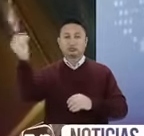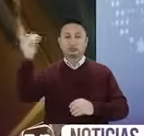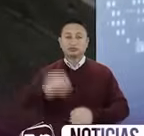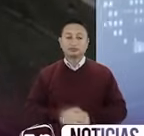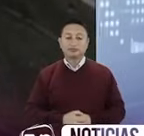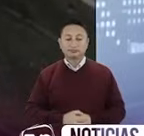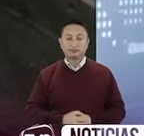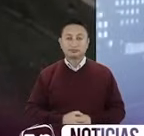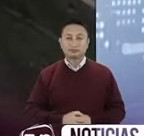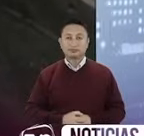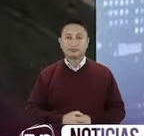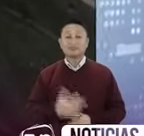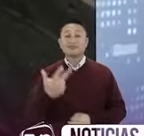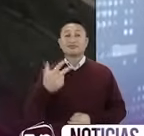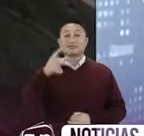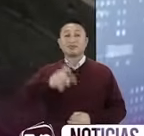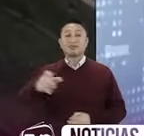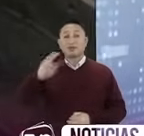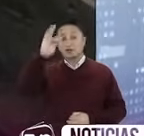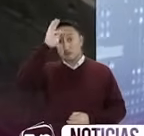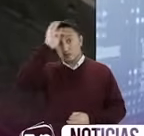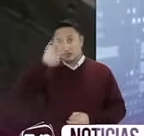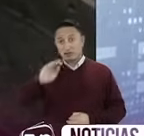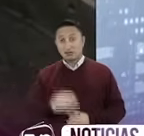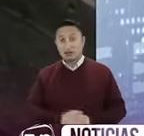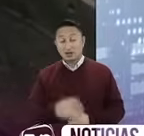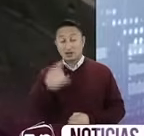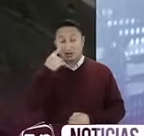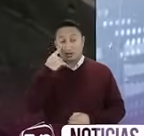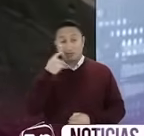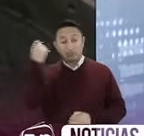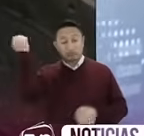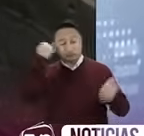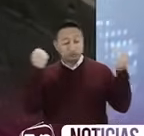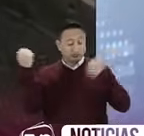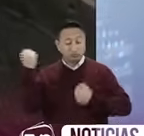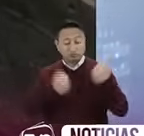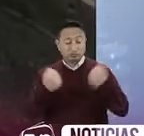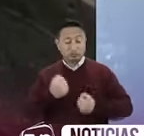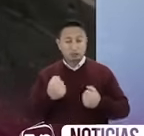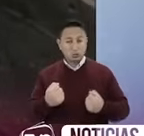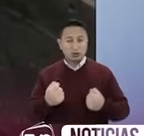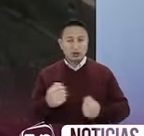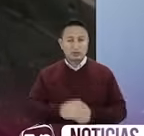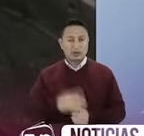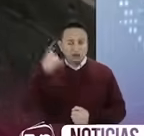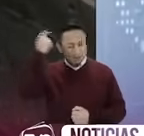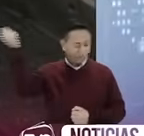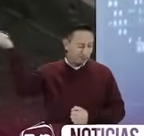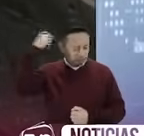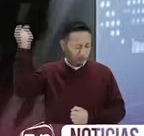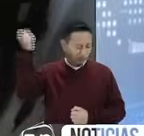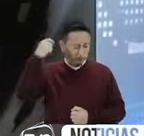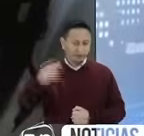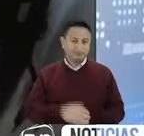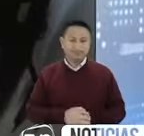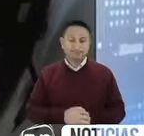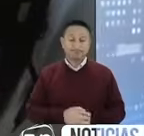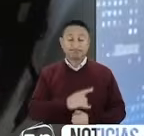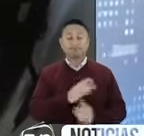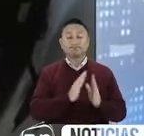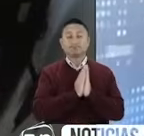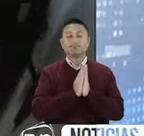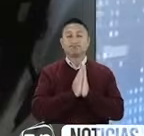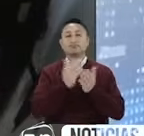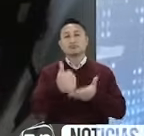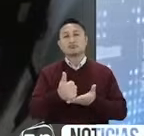hospital, están sumamente graves porque realmente fue directo en la cabeza donde le pegaron. Piden a la policía mayor resguardo en la zona